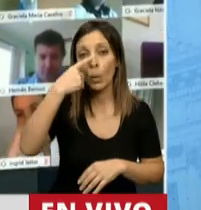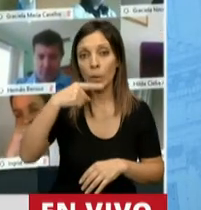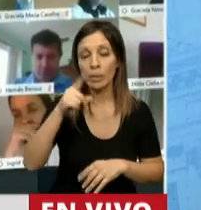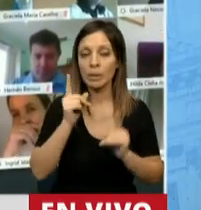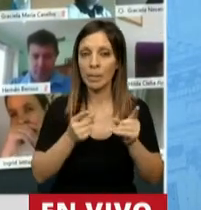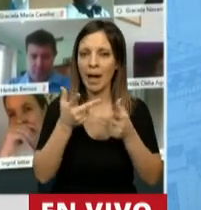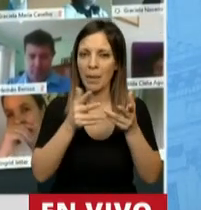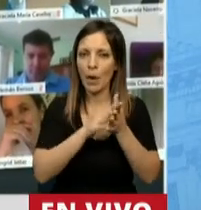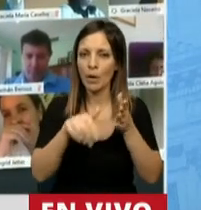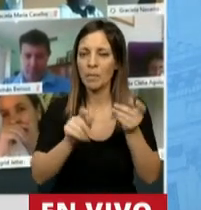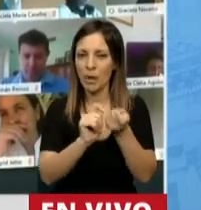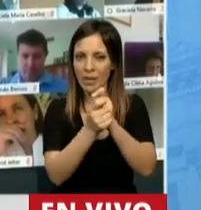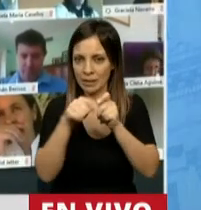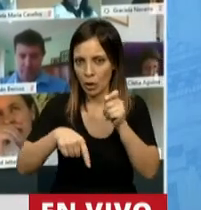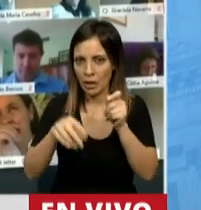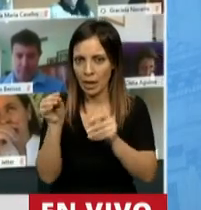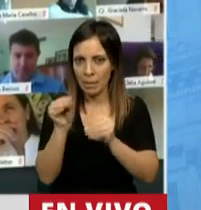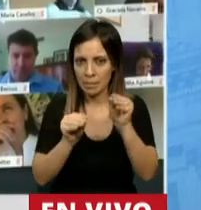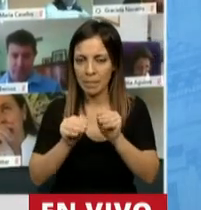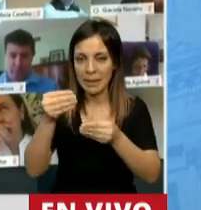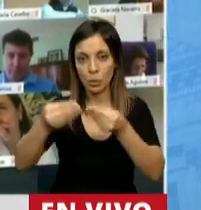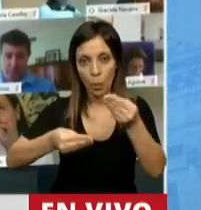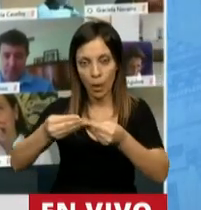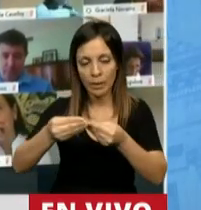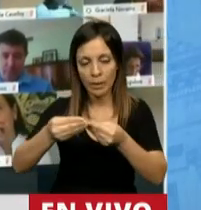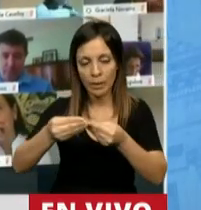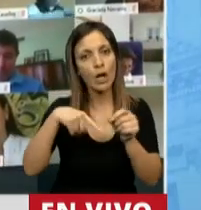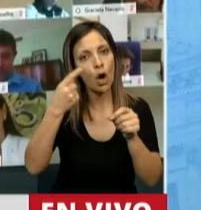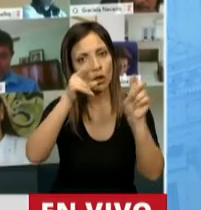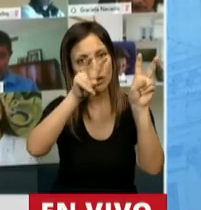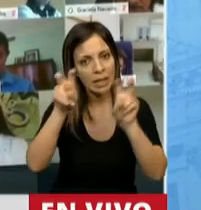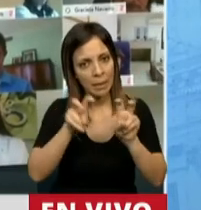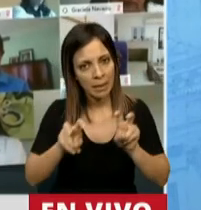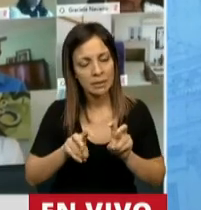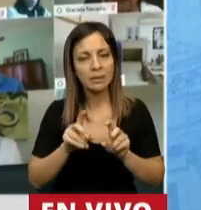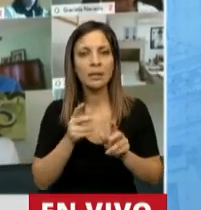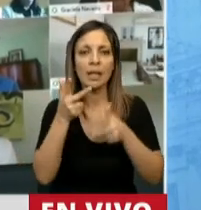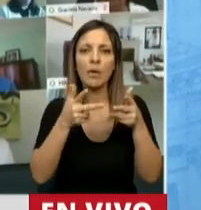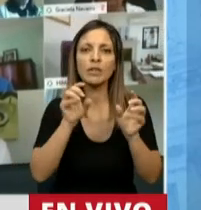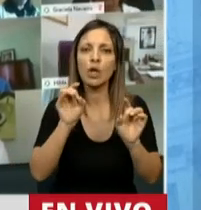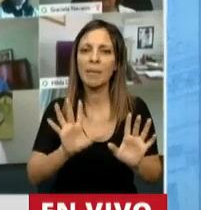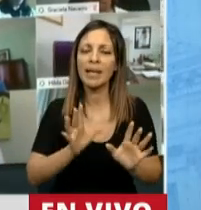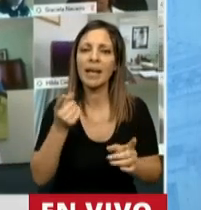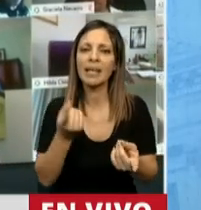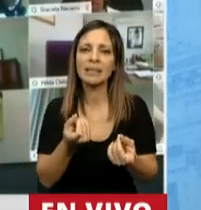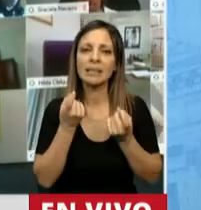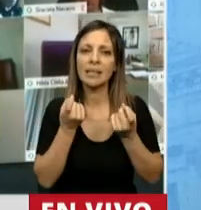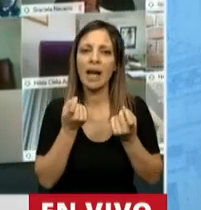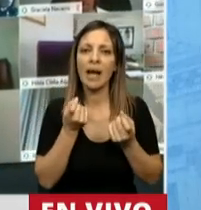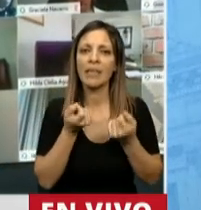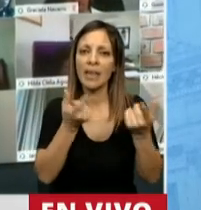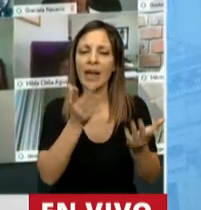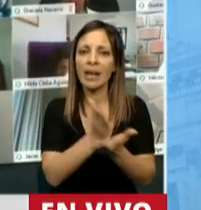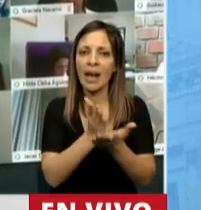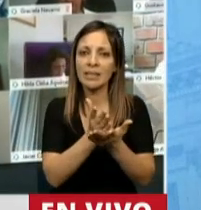modificación presupuestaria que estamos trabajando tenemos un temario amplio que hace referencia no sólo a la necesidad de garantizar derechos relacionados a las